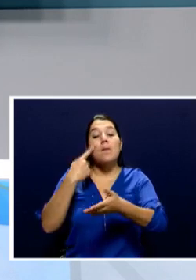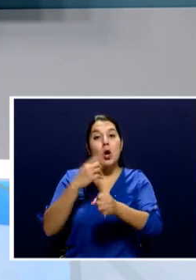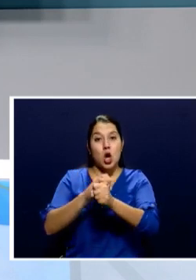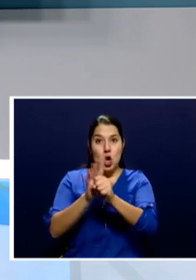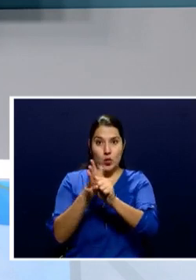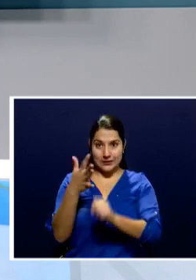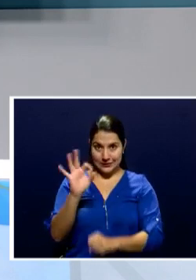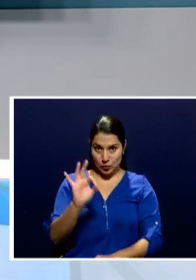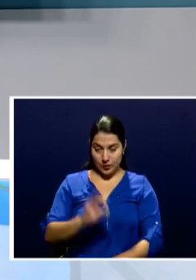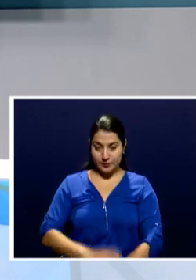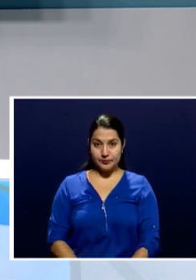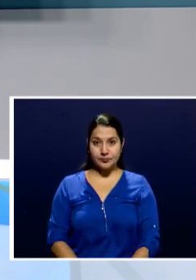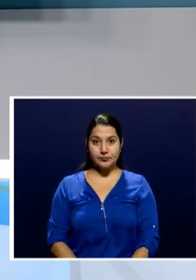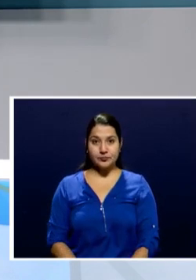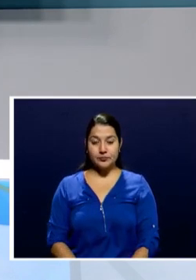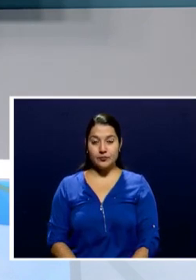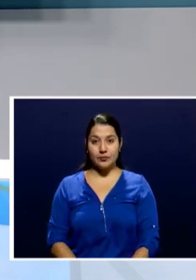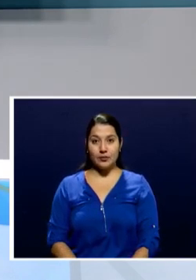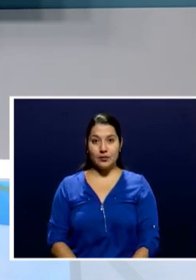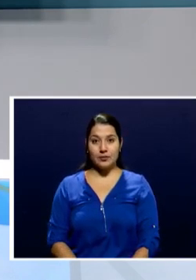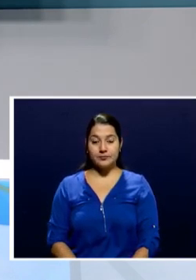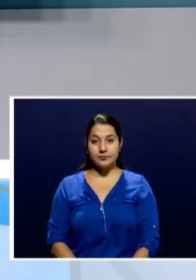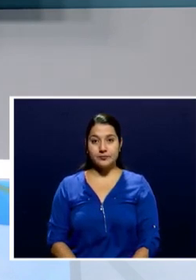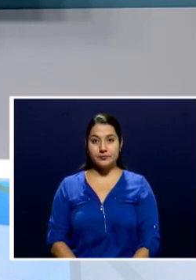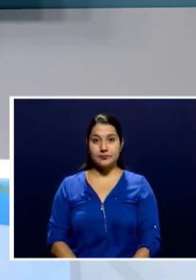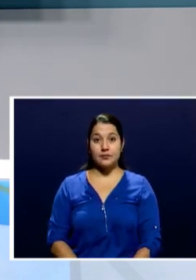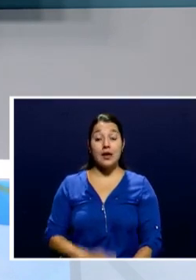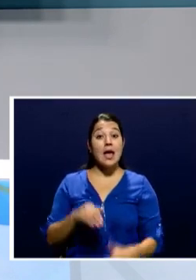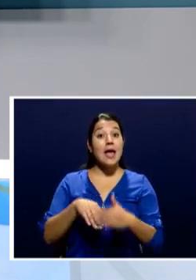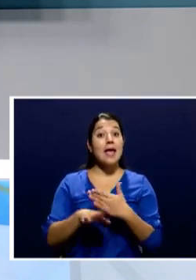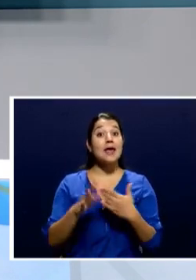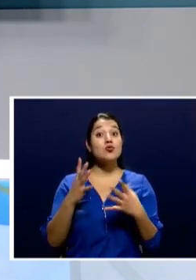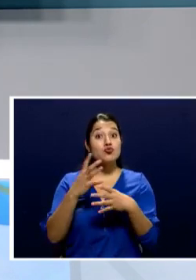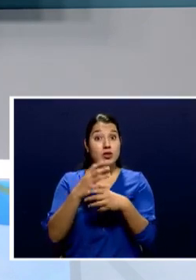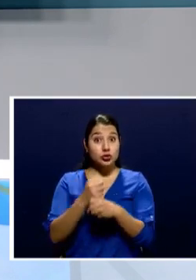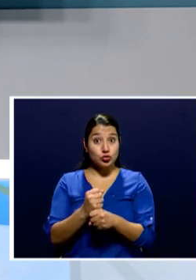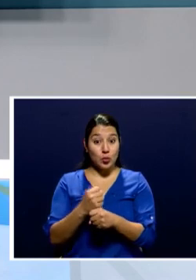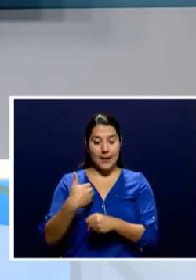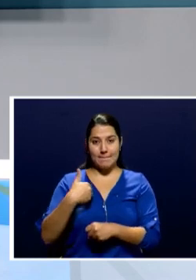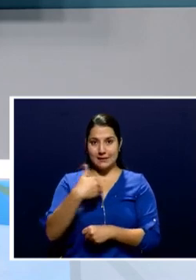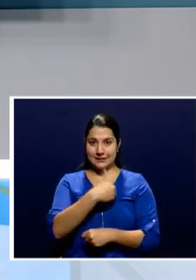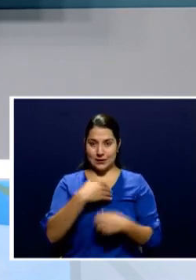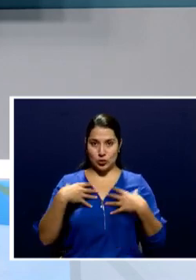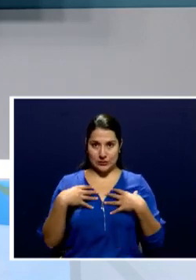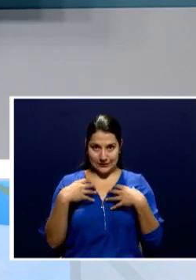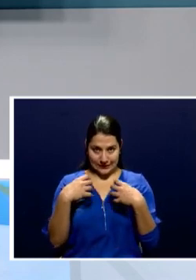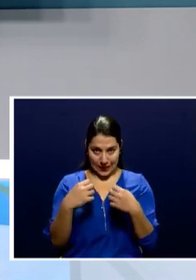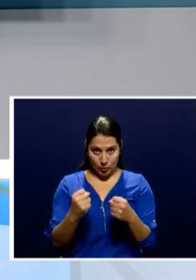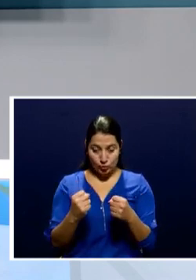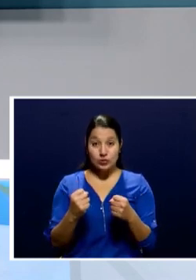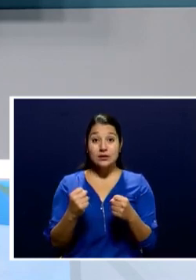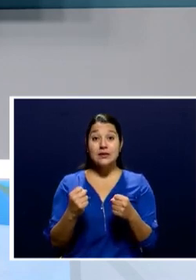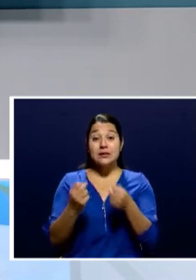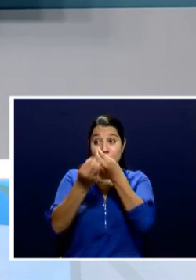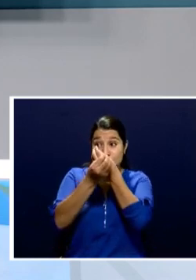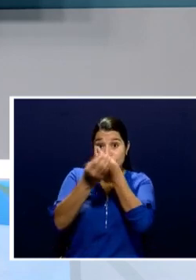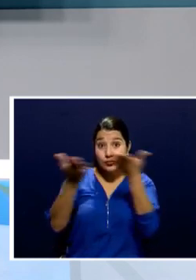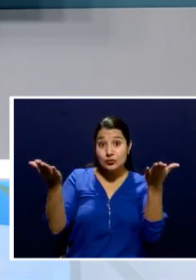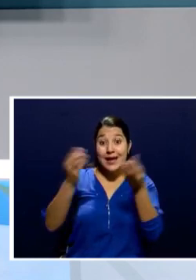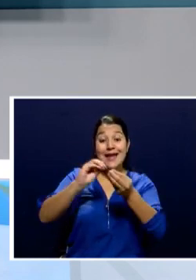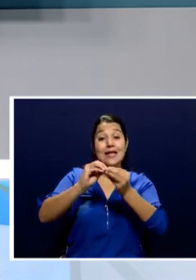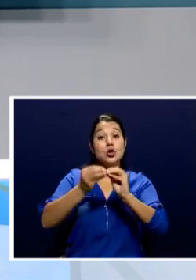COVID-19. En el habitual resumen del Ministerio de Salud, se informó que la cantidad